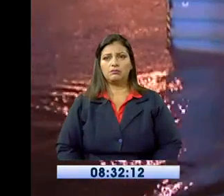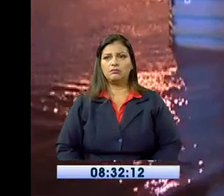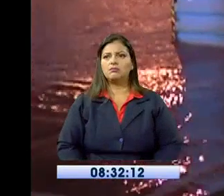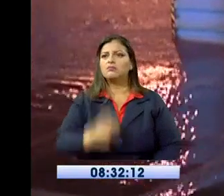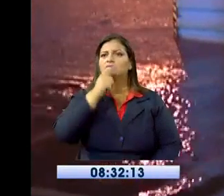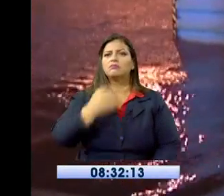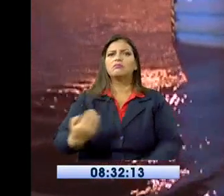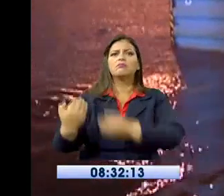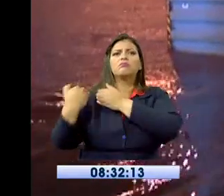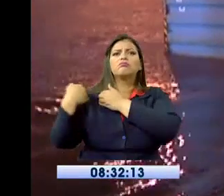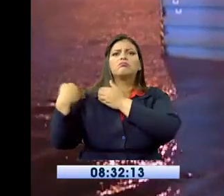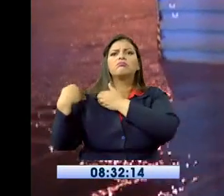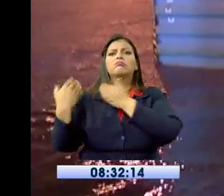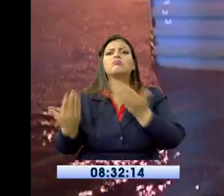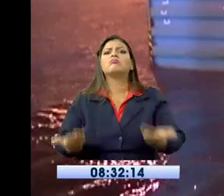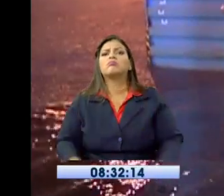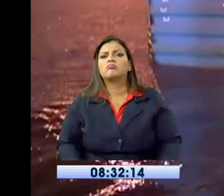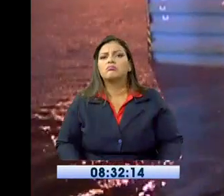ciudad,